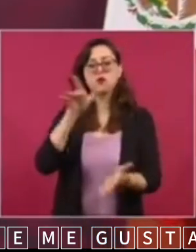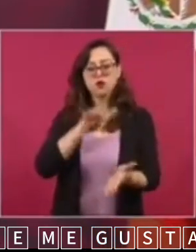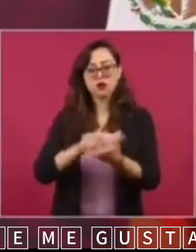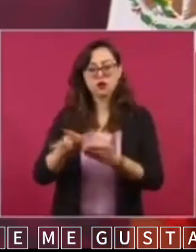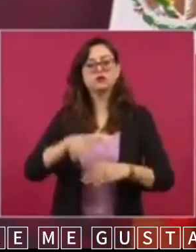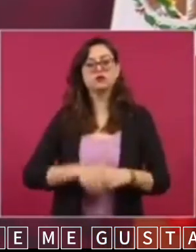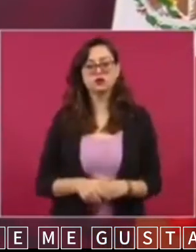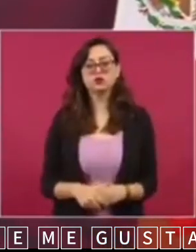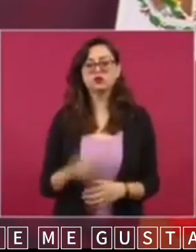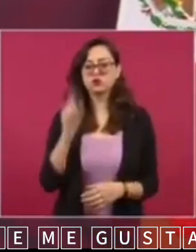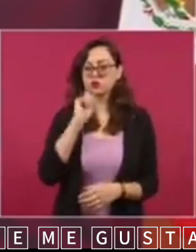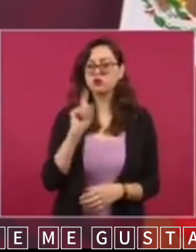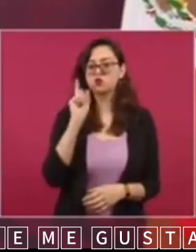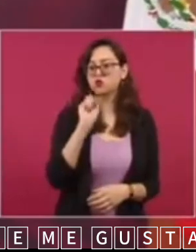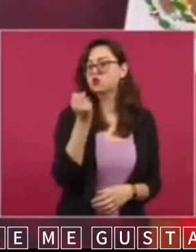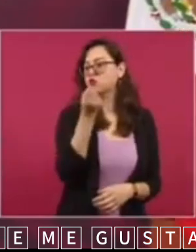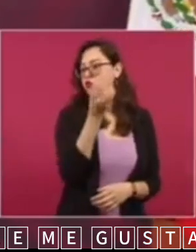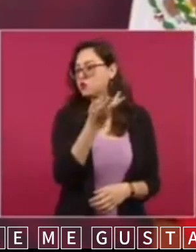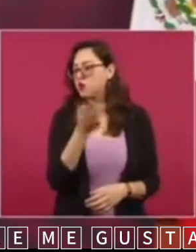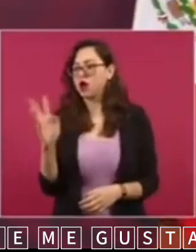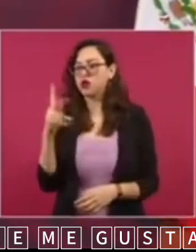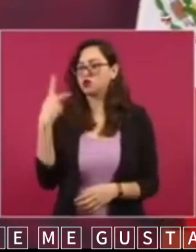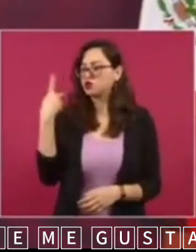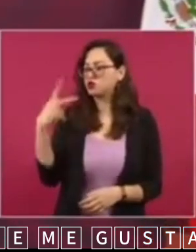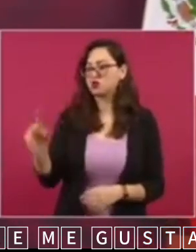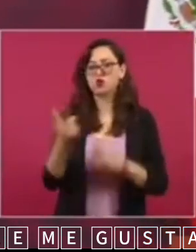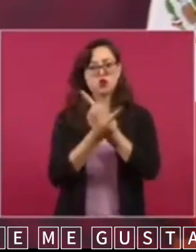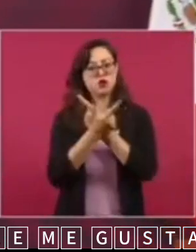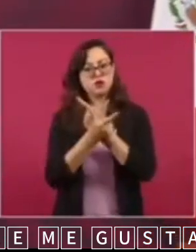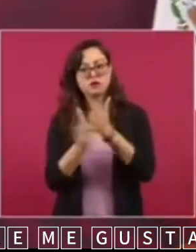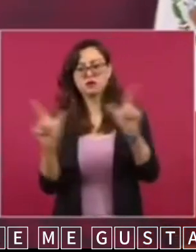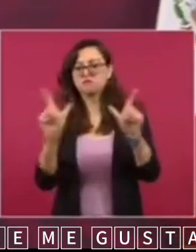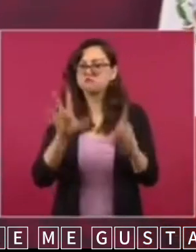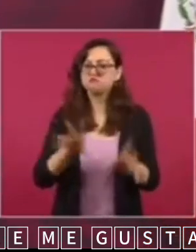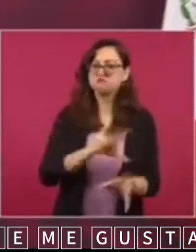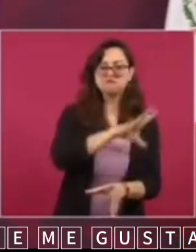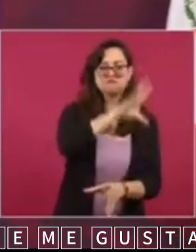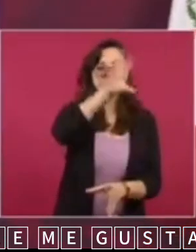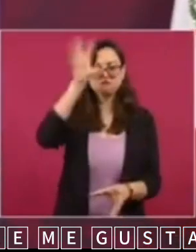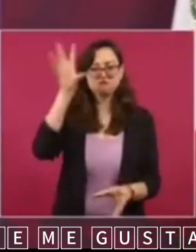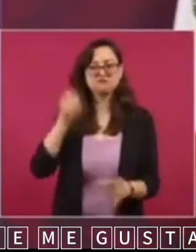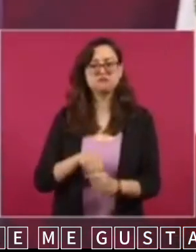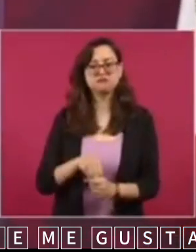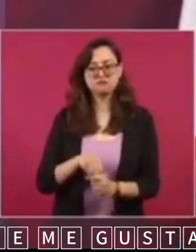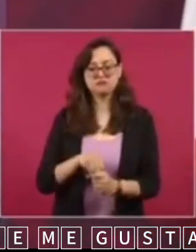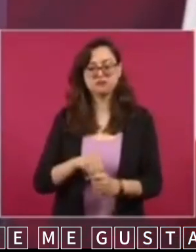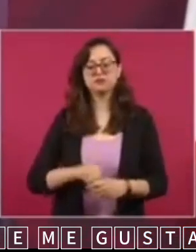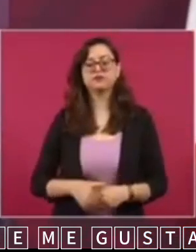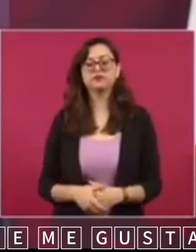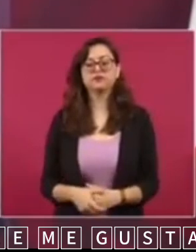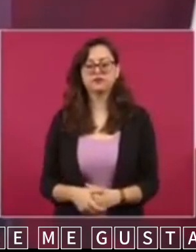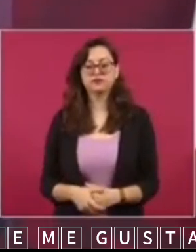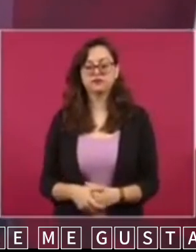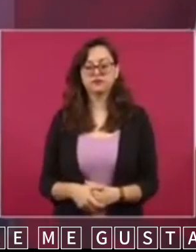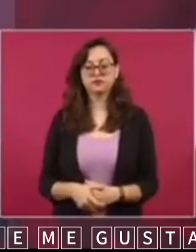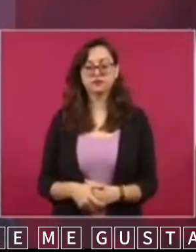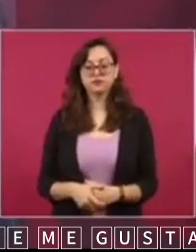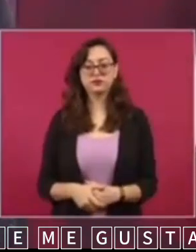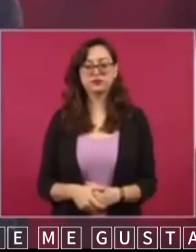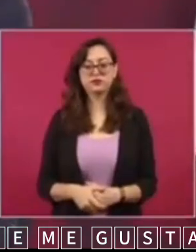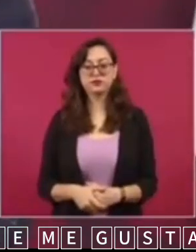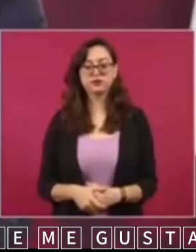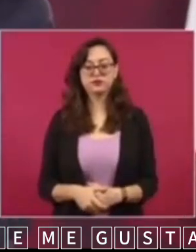emancipación completa de las mujeres. En